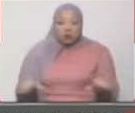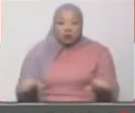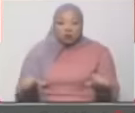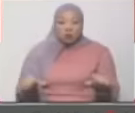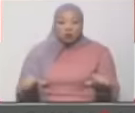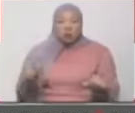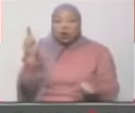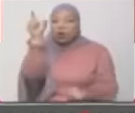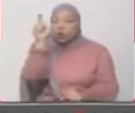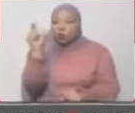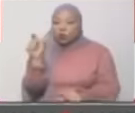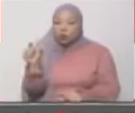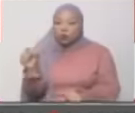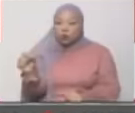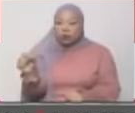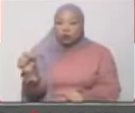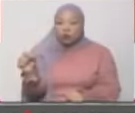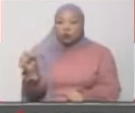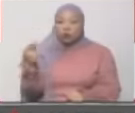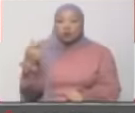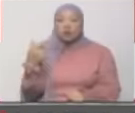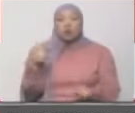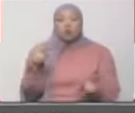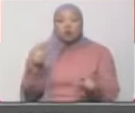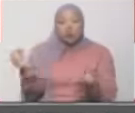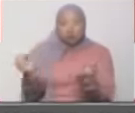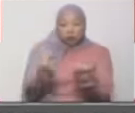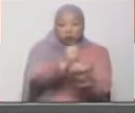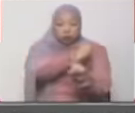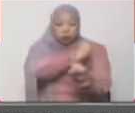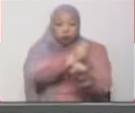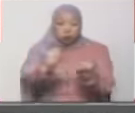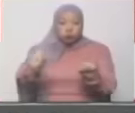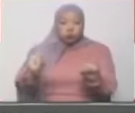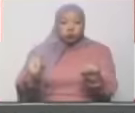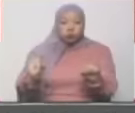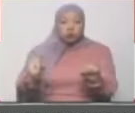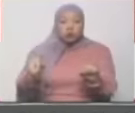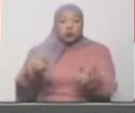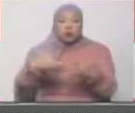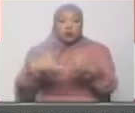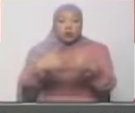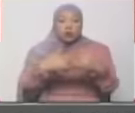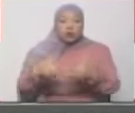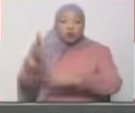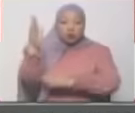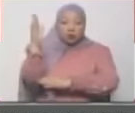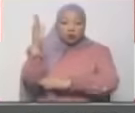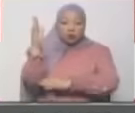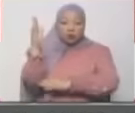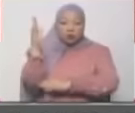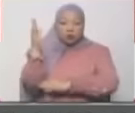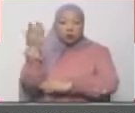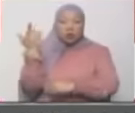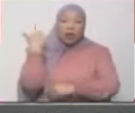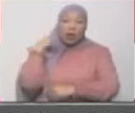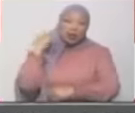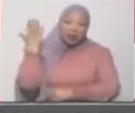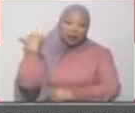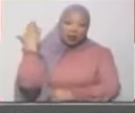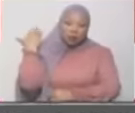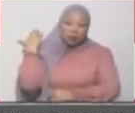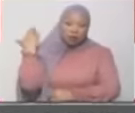ese momento romano. Aquí está la huella de la tortura de las élites eclesiales para el momento.